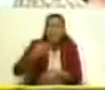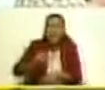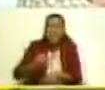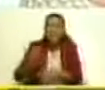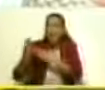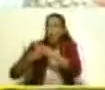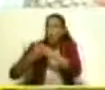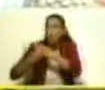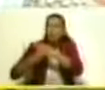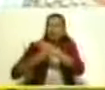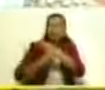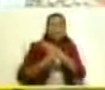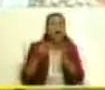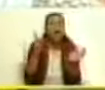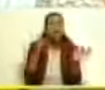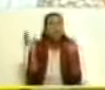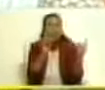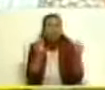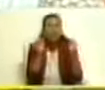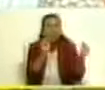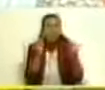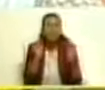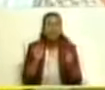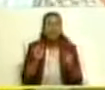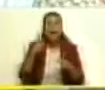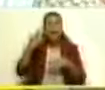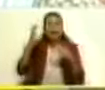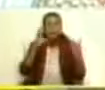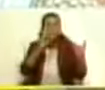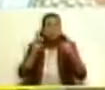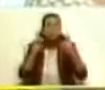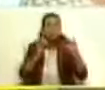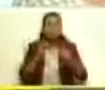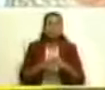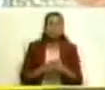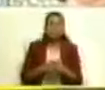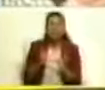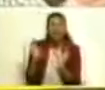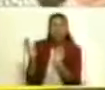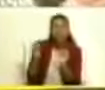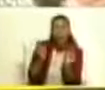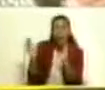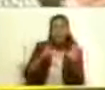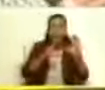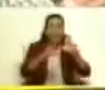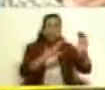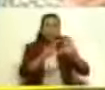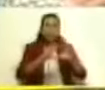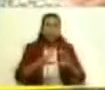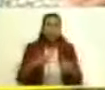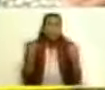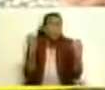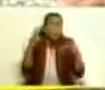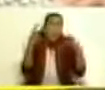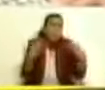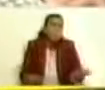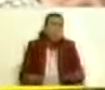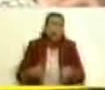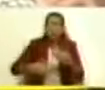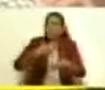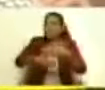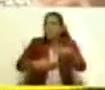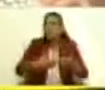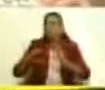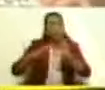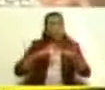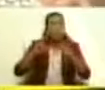y acostumbrados, a este debate, a este diálogo. Estos diálogos que para nosotros ya son una práctica continua